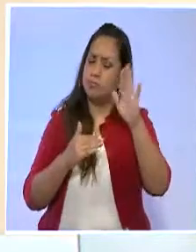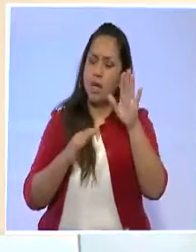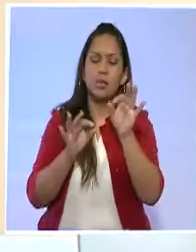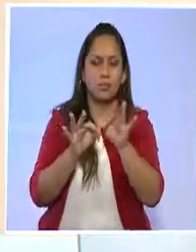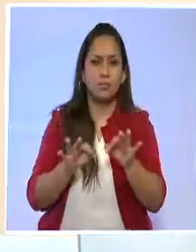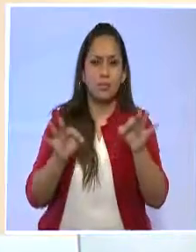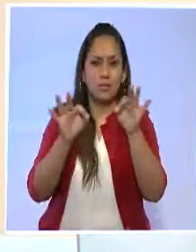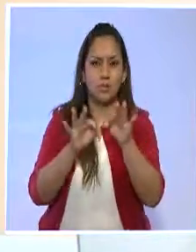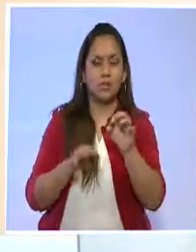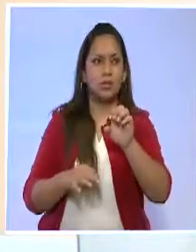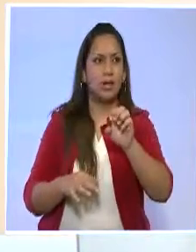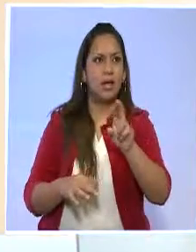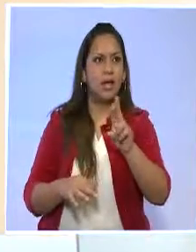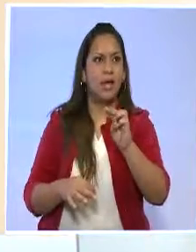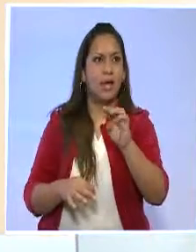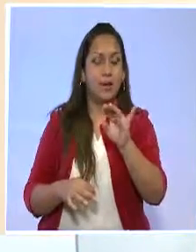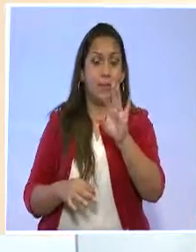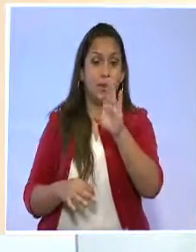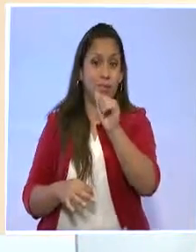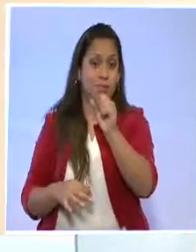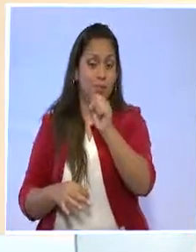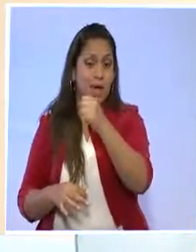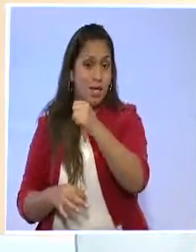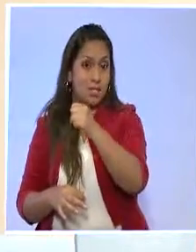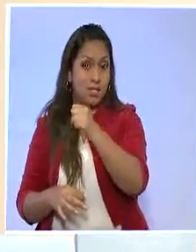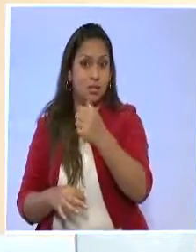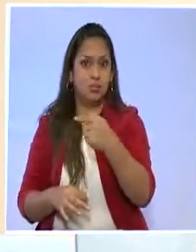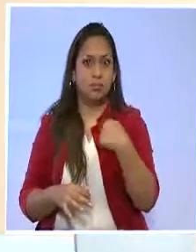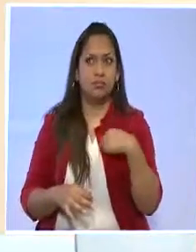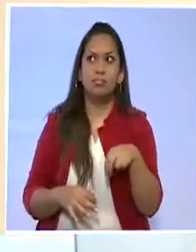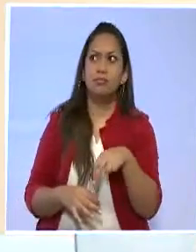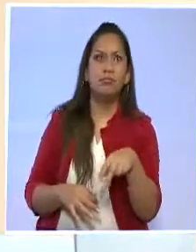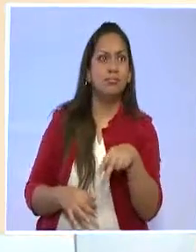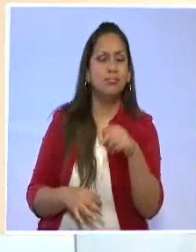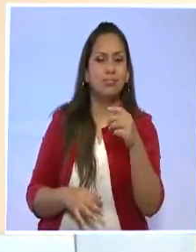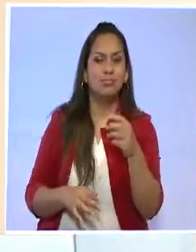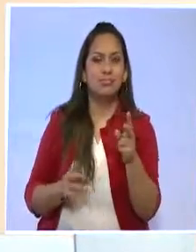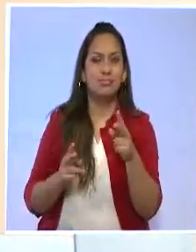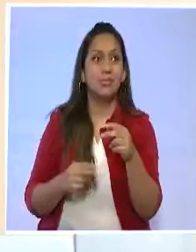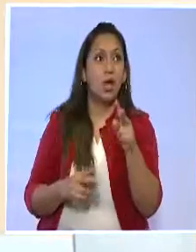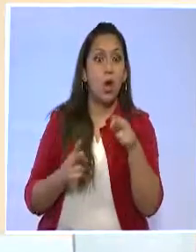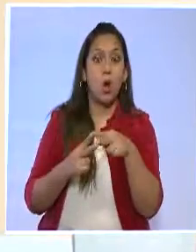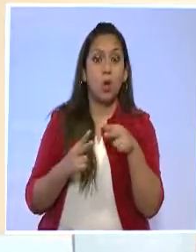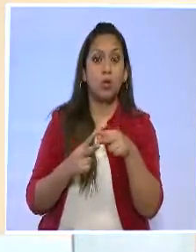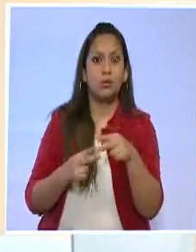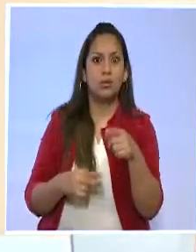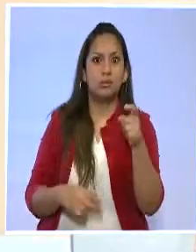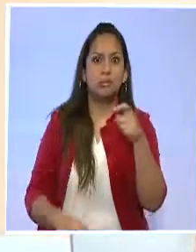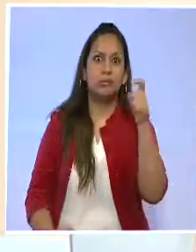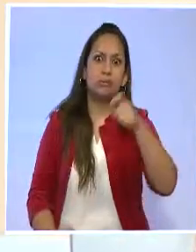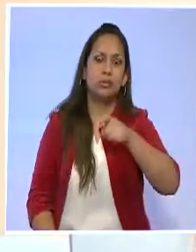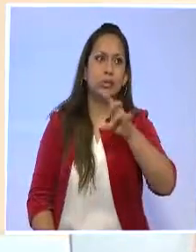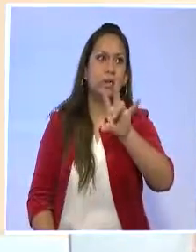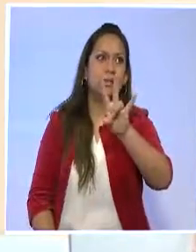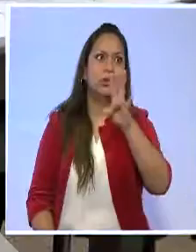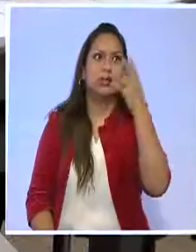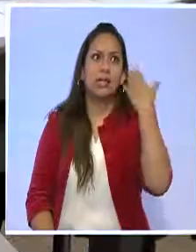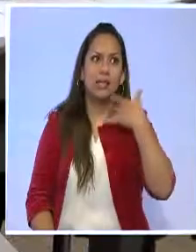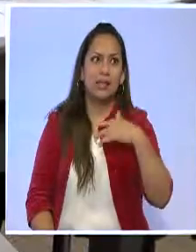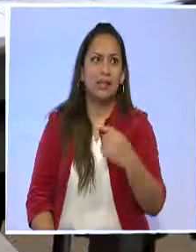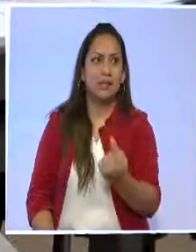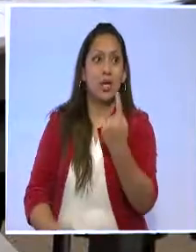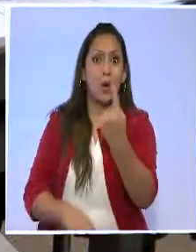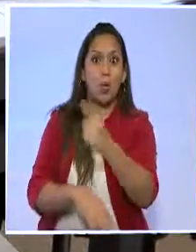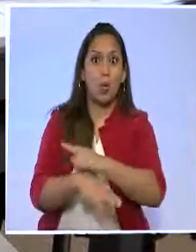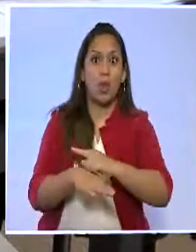hermitage pudimos rápidamente probar que no sólo para conocer ese museo cendis tan siete días nosotros lo hicimos en una hora